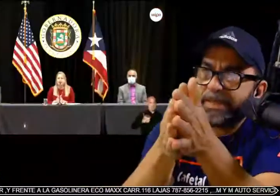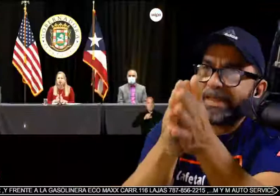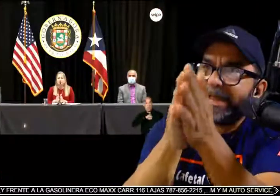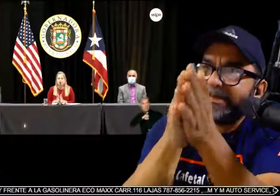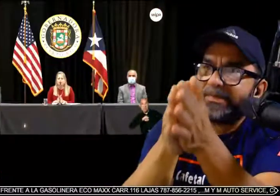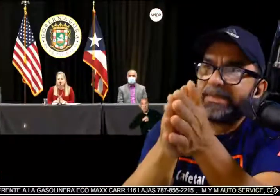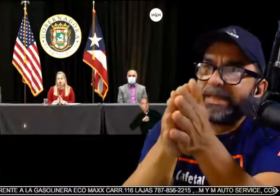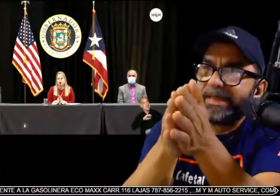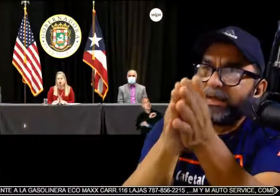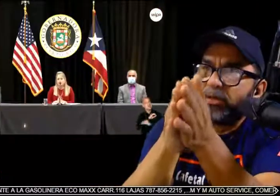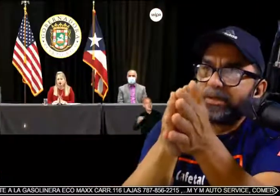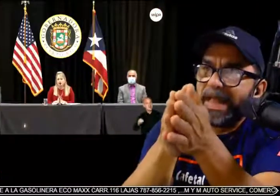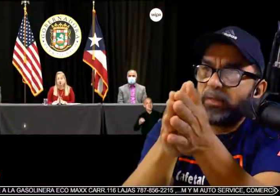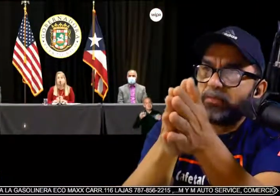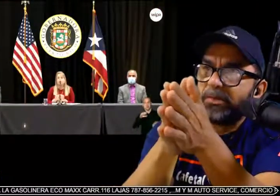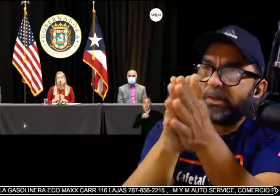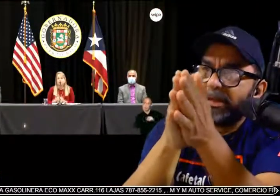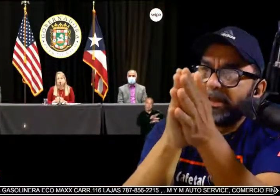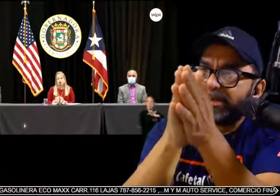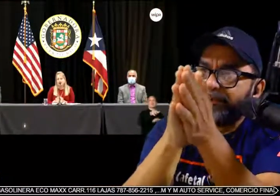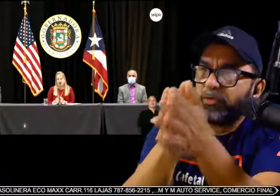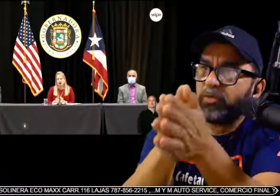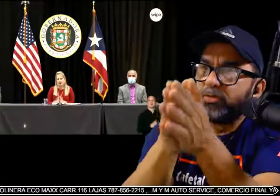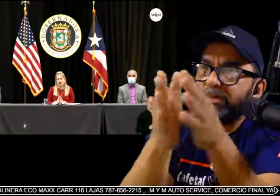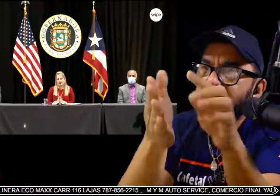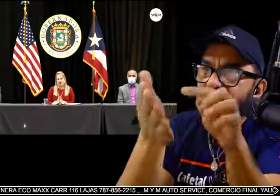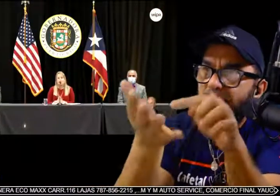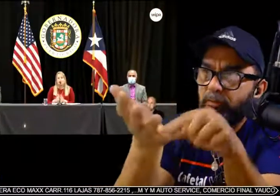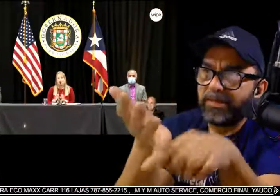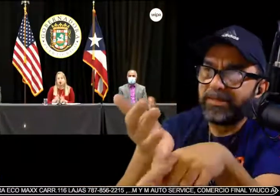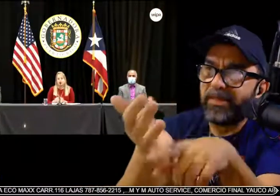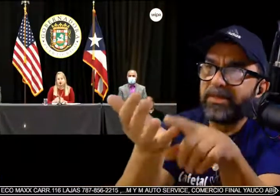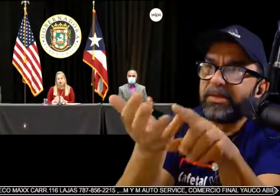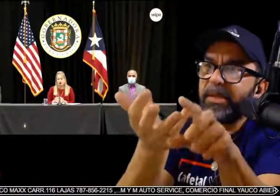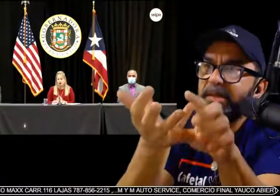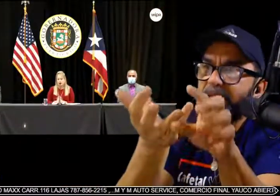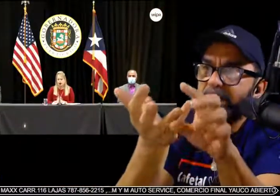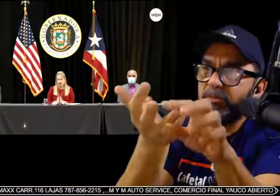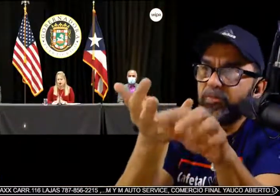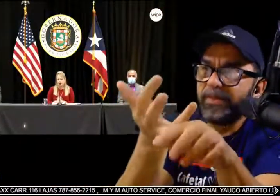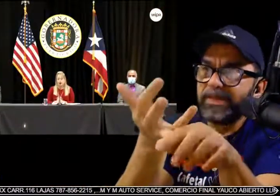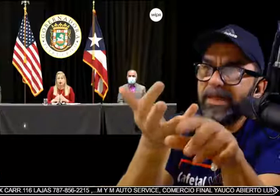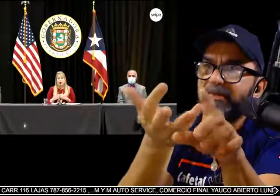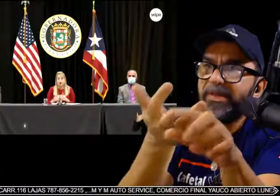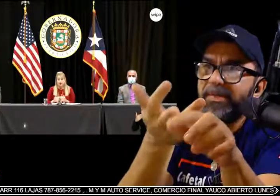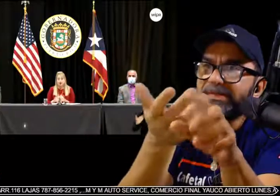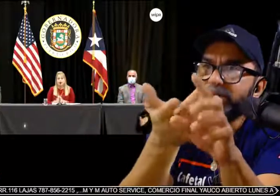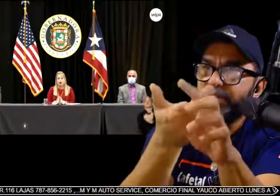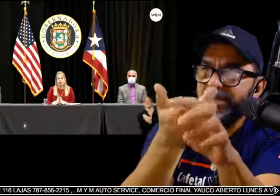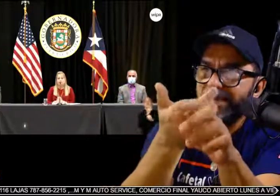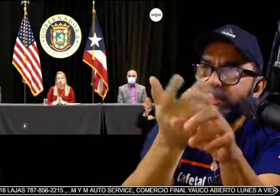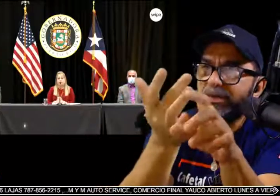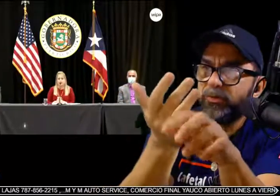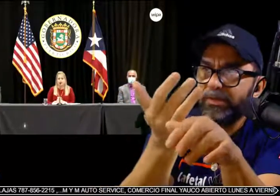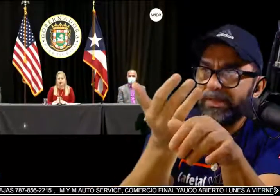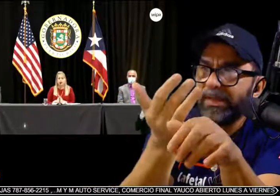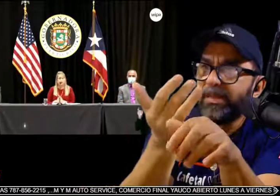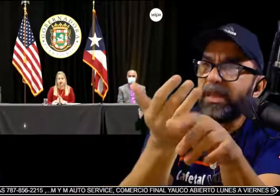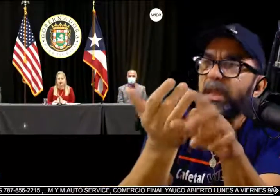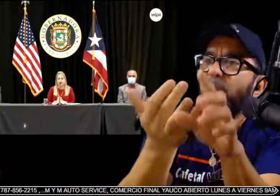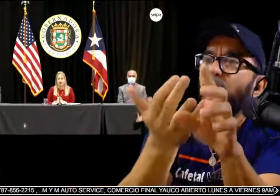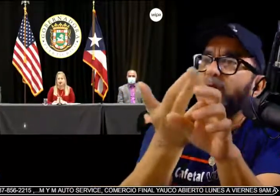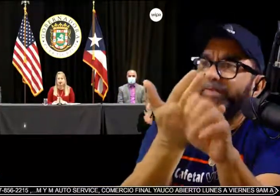12, cierre, lockdown, excepción, alguna cita médica, algún hospital, farmacia, supermercado,